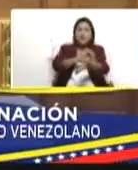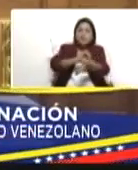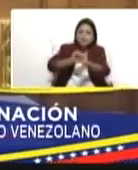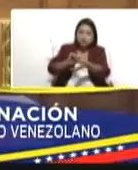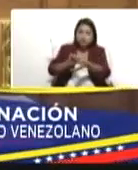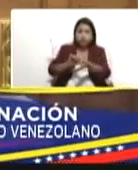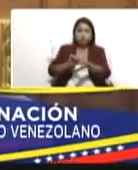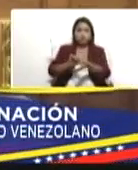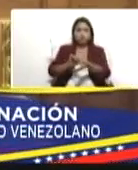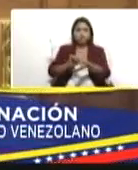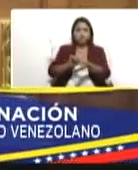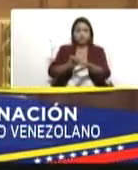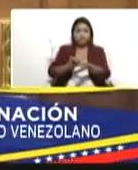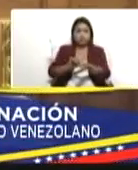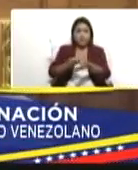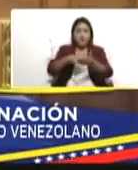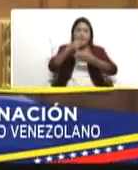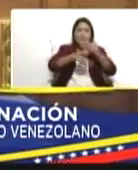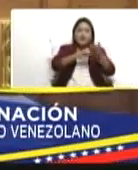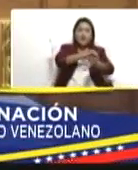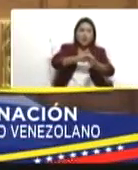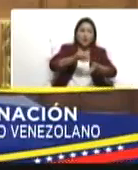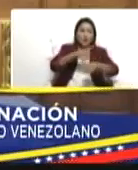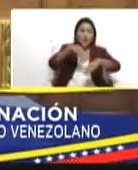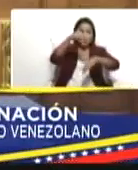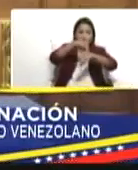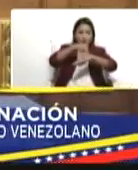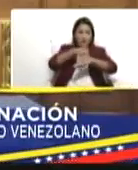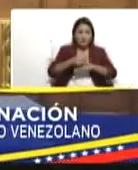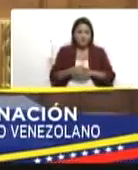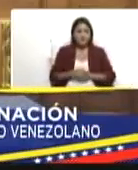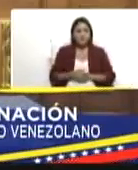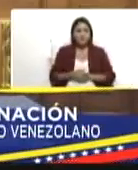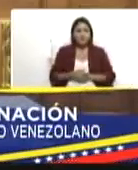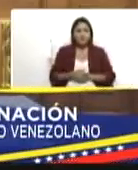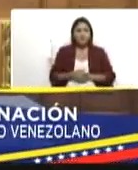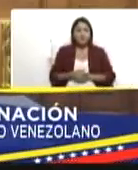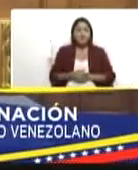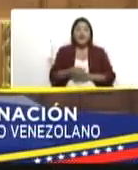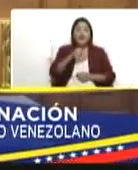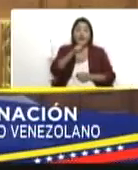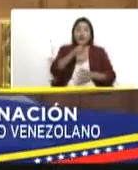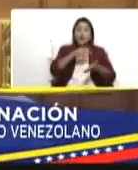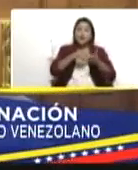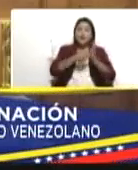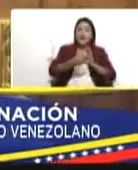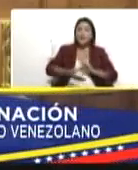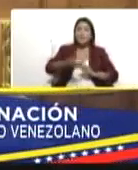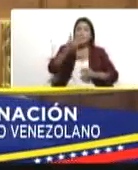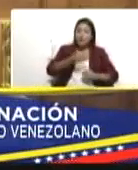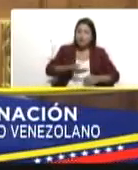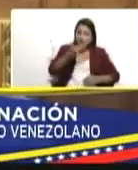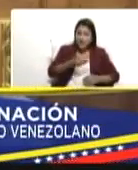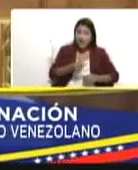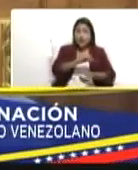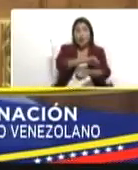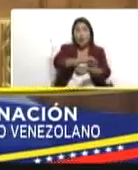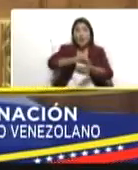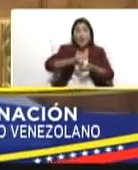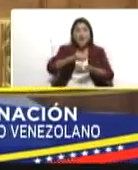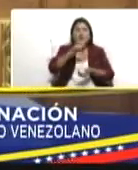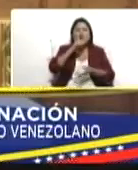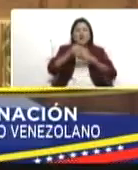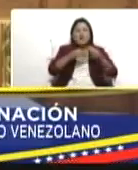operaciones en el plan quirúrgico nacional una cifra importante estas operaciones que quién la